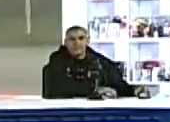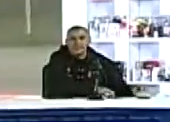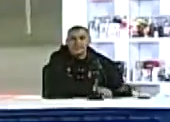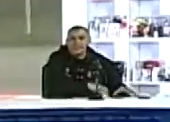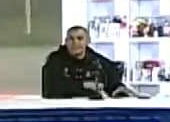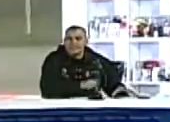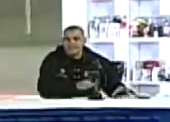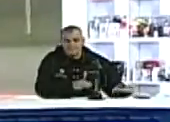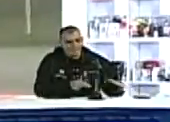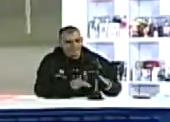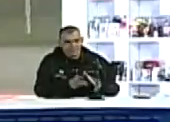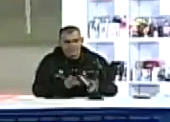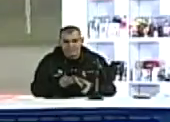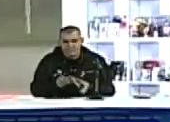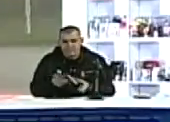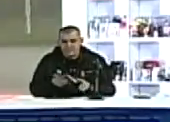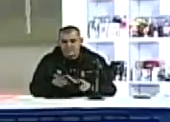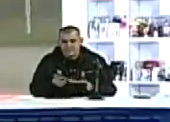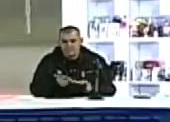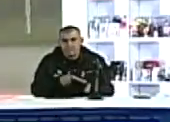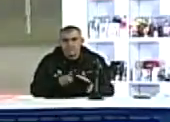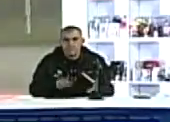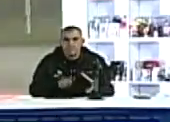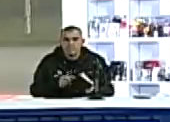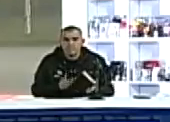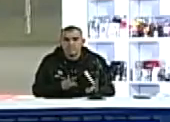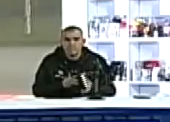pues. Llegó el agua